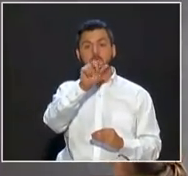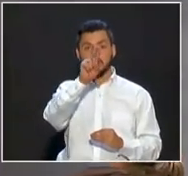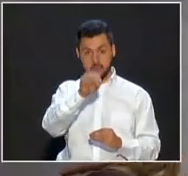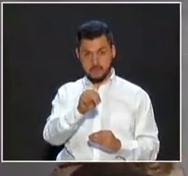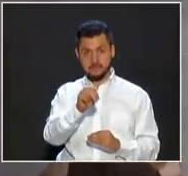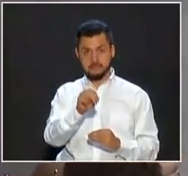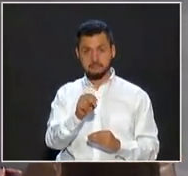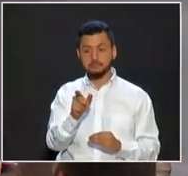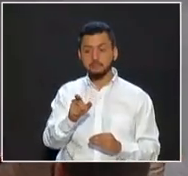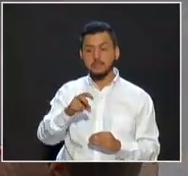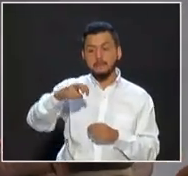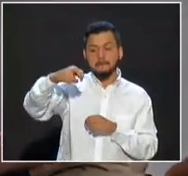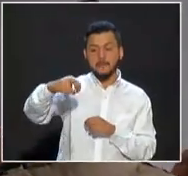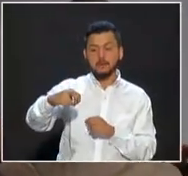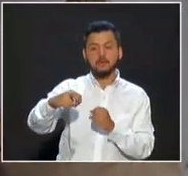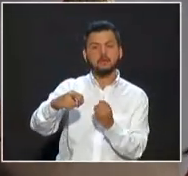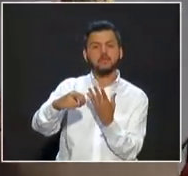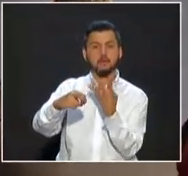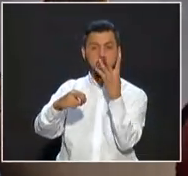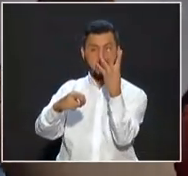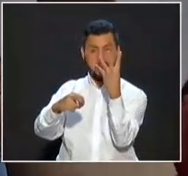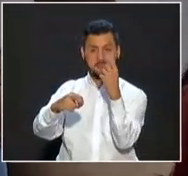la silla número 4